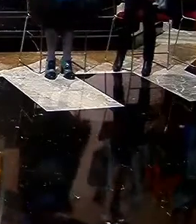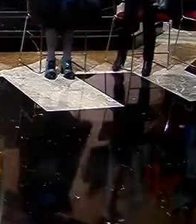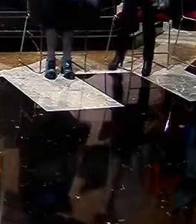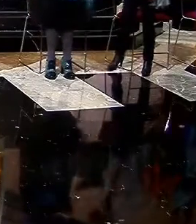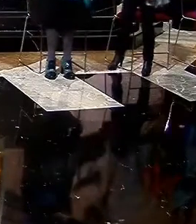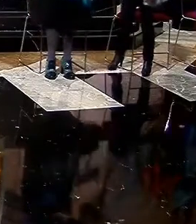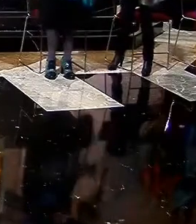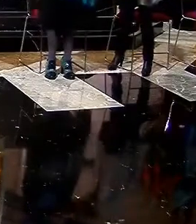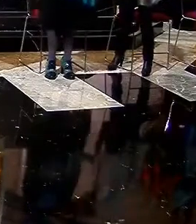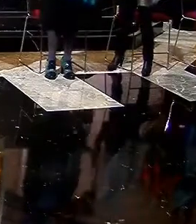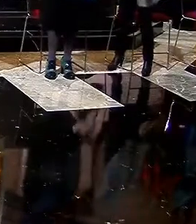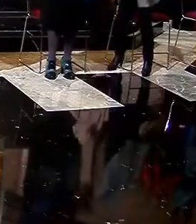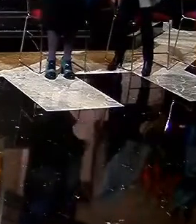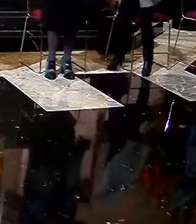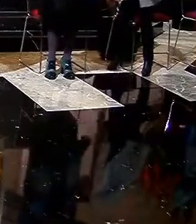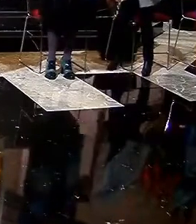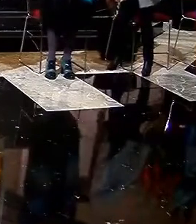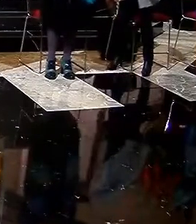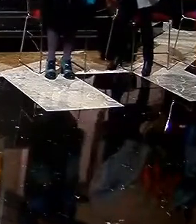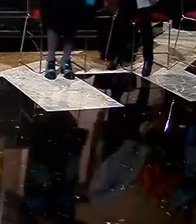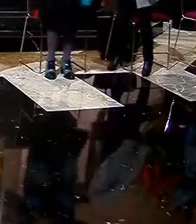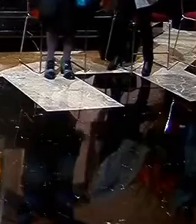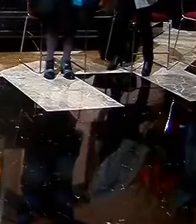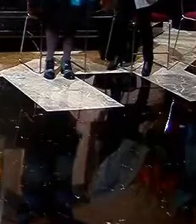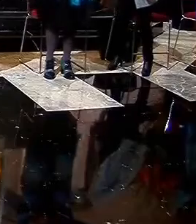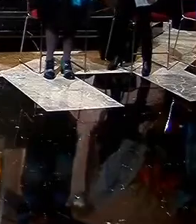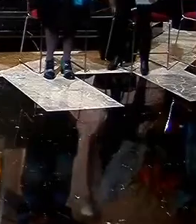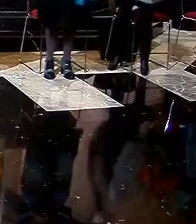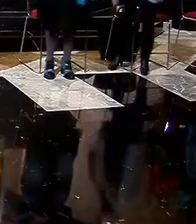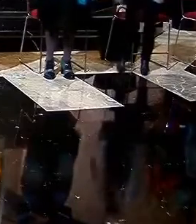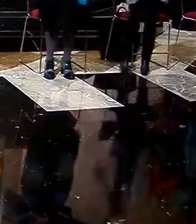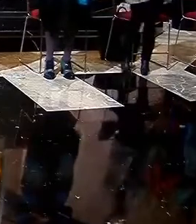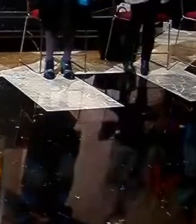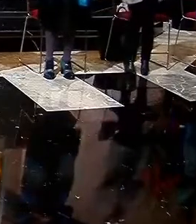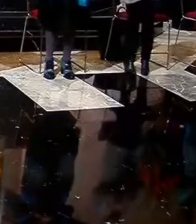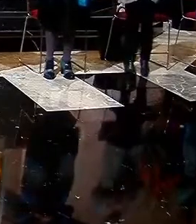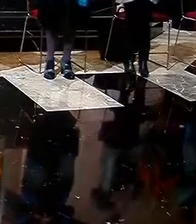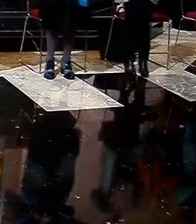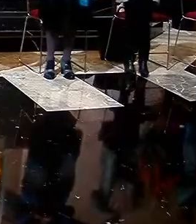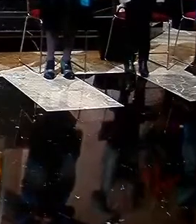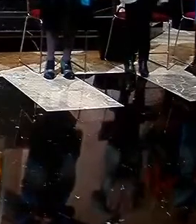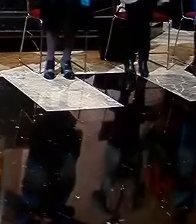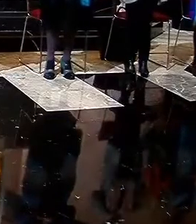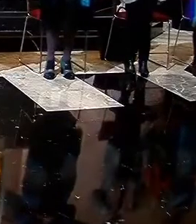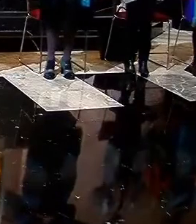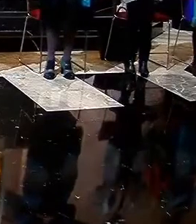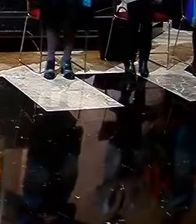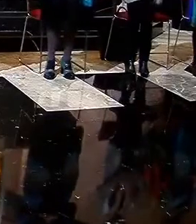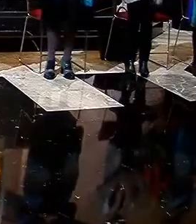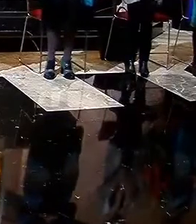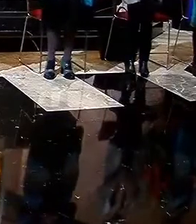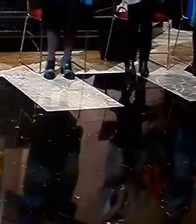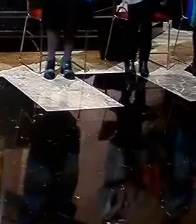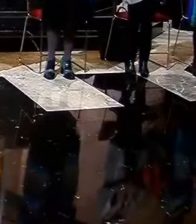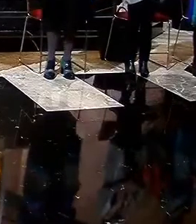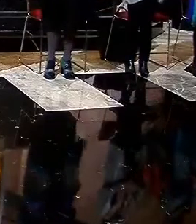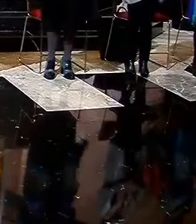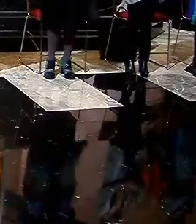En representación del presidente de los Estados Unidos mexicanos, licenciado Andrés Manuel López